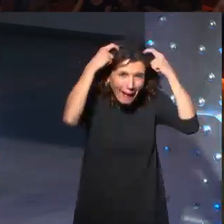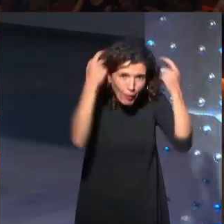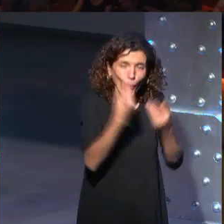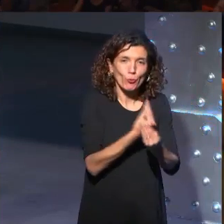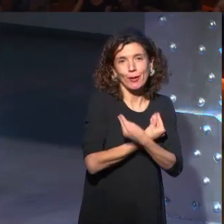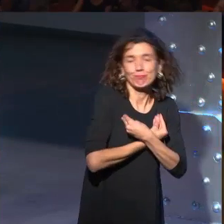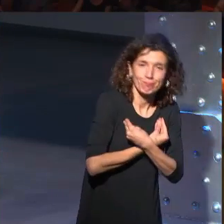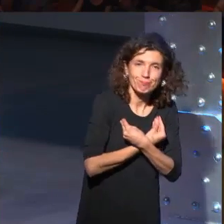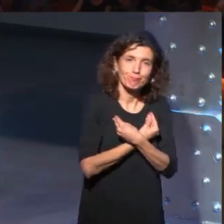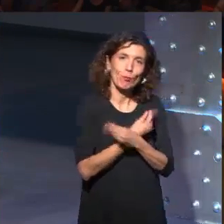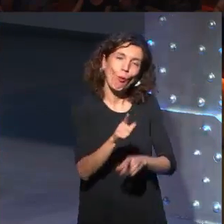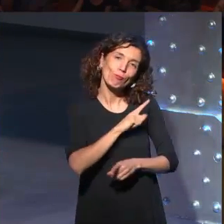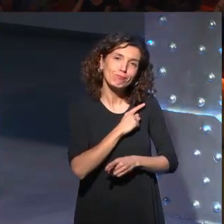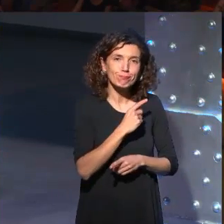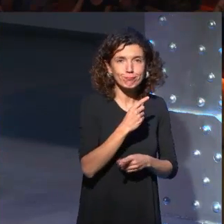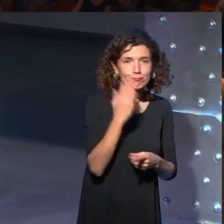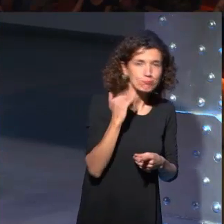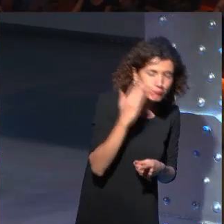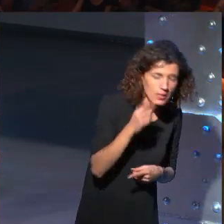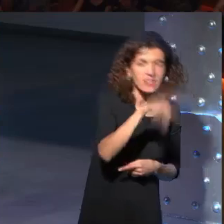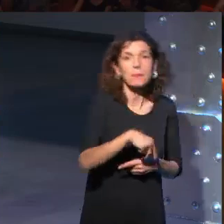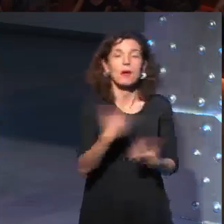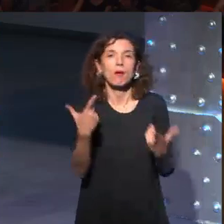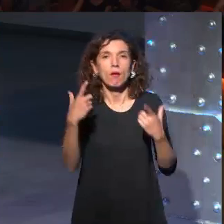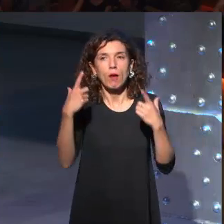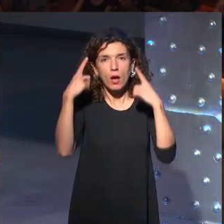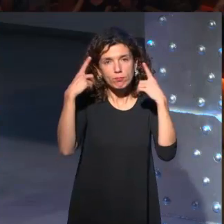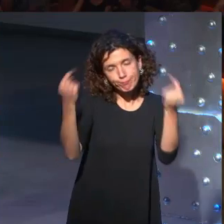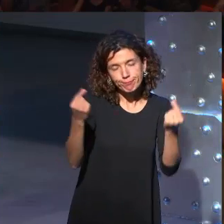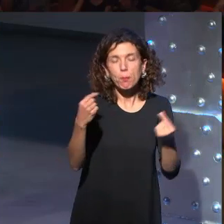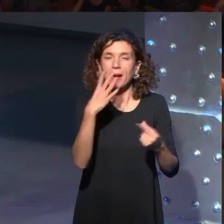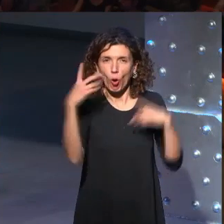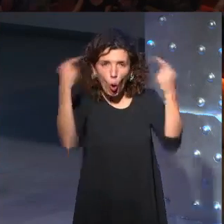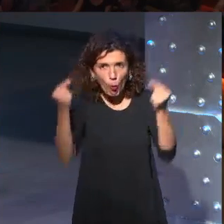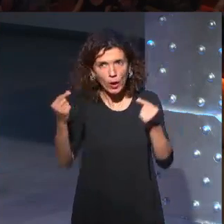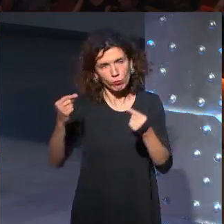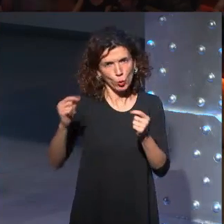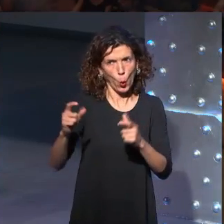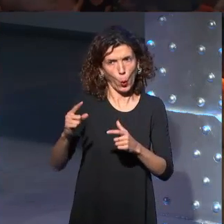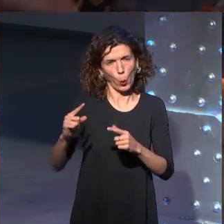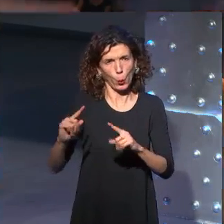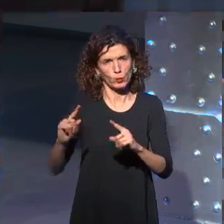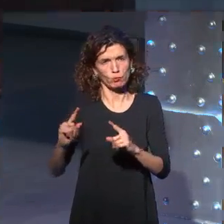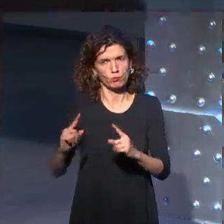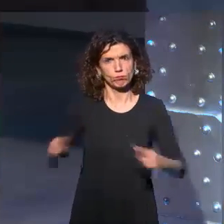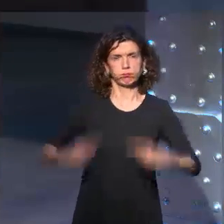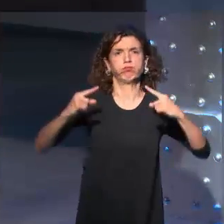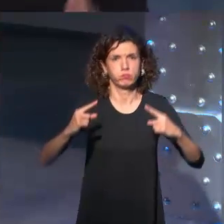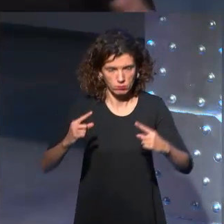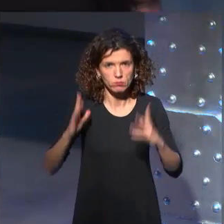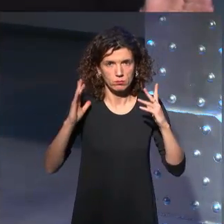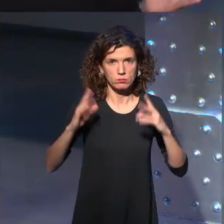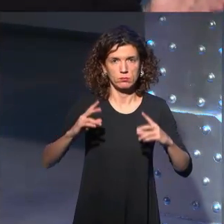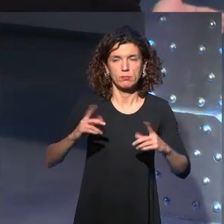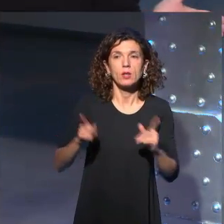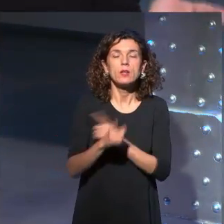ahí siempre por ti y te quiere, hasta el animal que te confronta, porque hay un perro lobo ahí. Sí. ¿Qué es un lobo?